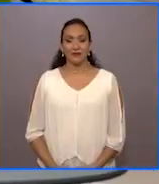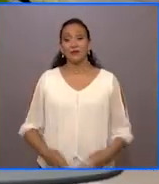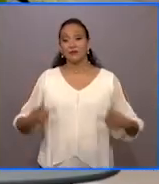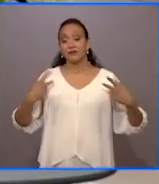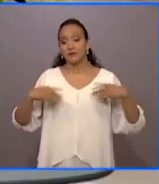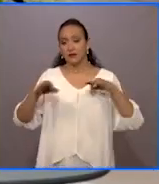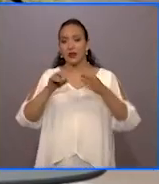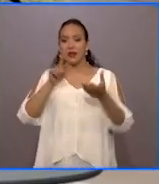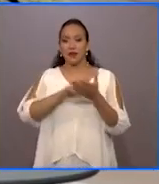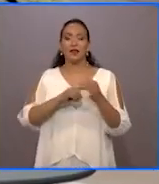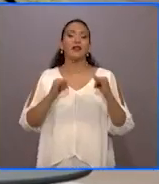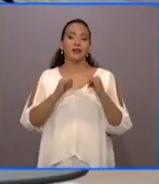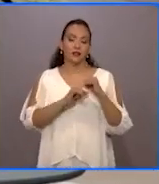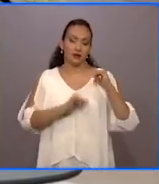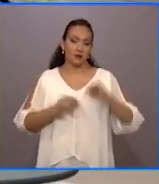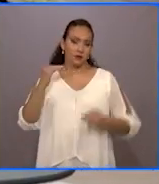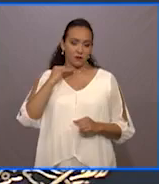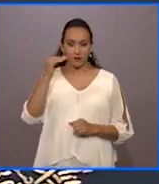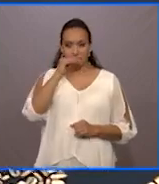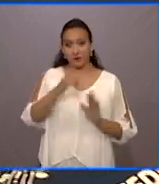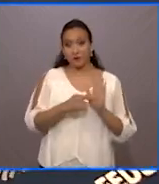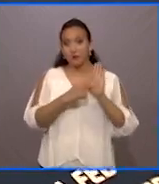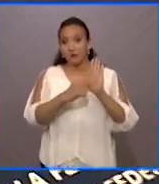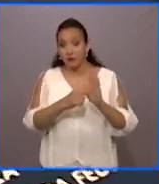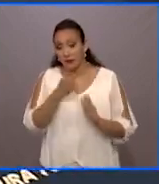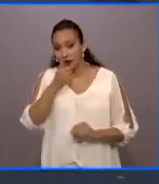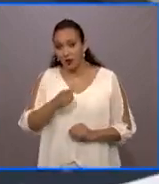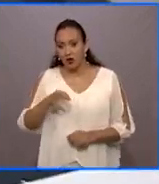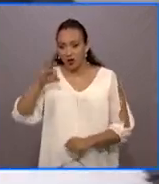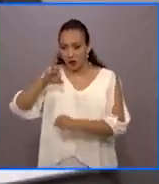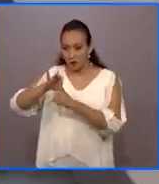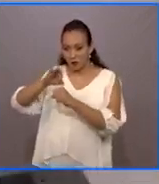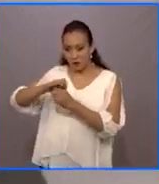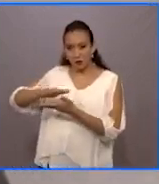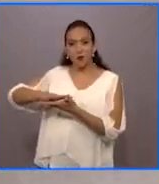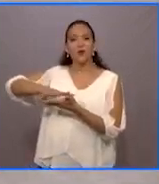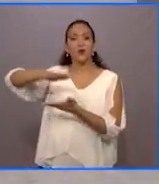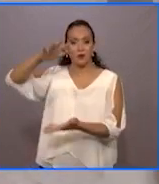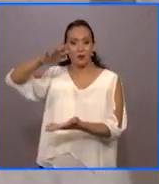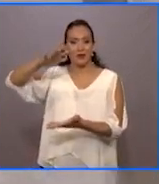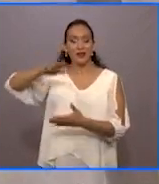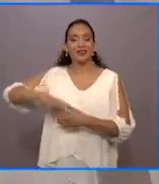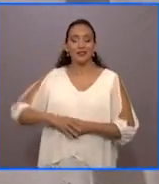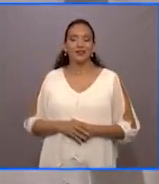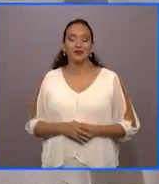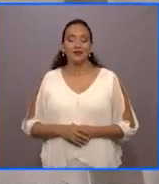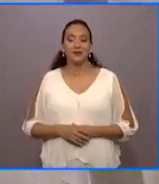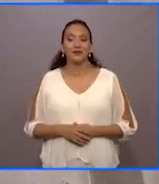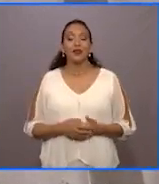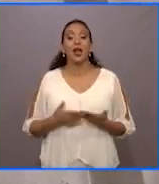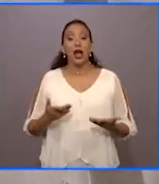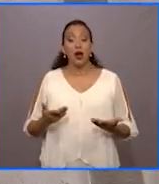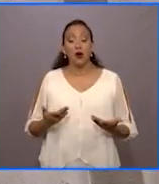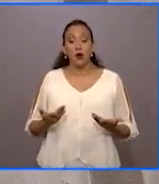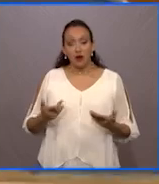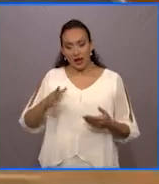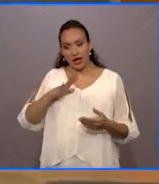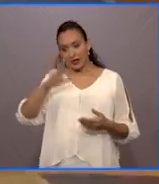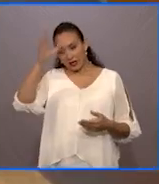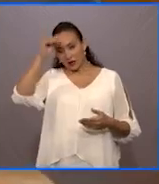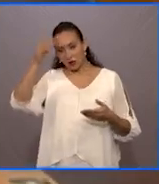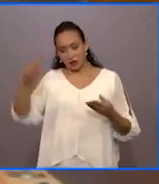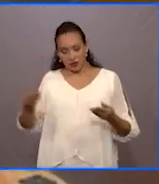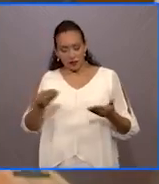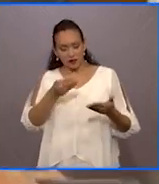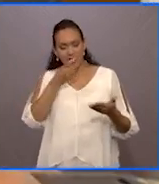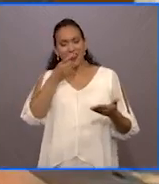Trabajadores de la Defensoría Pública Federal dieron a conocer que por mayoría de votos el Pleno del Consejo de la Judicatura Federal revocó el acuerdo